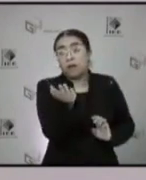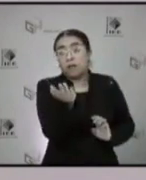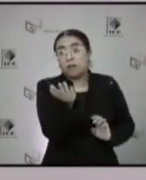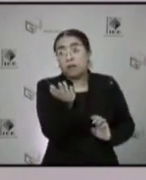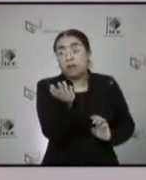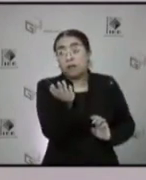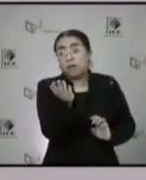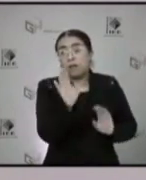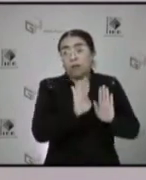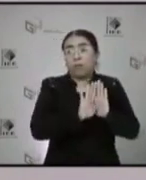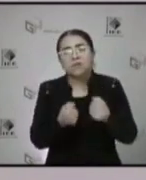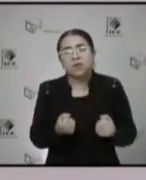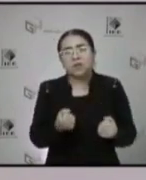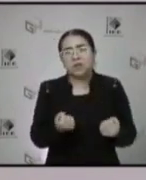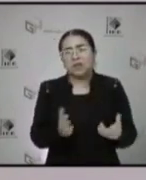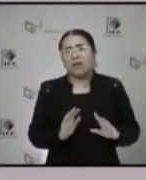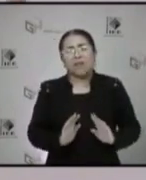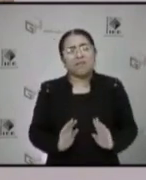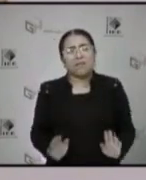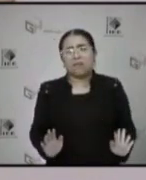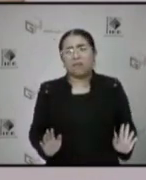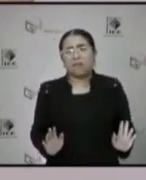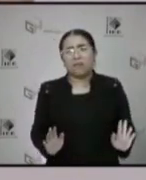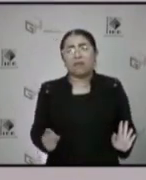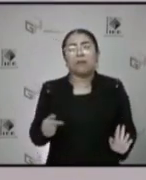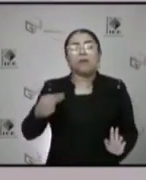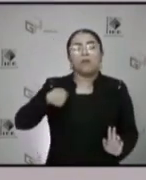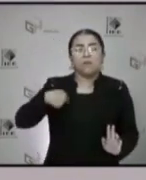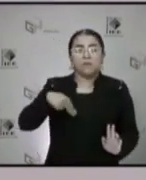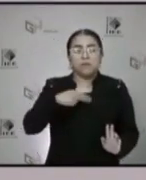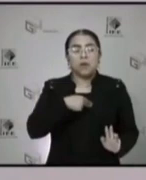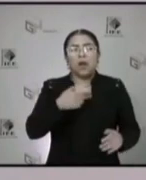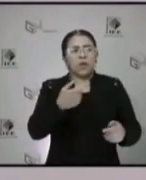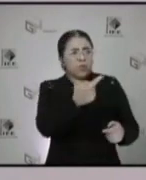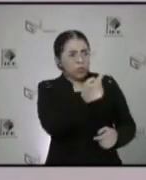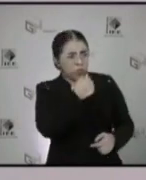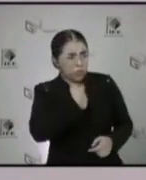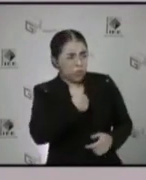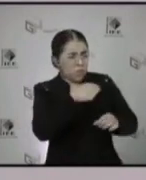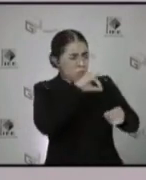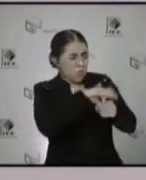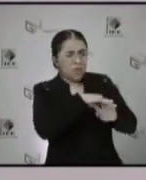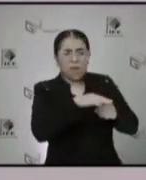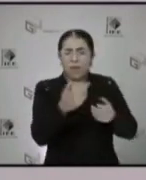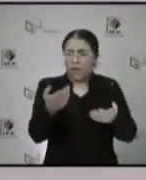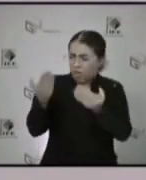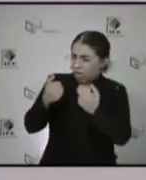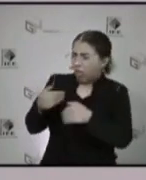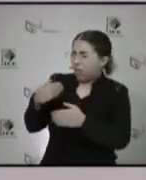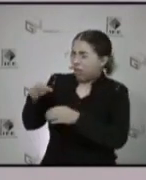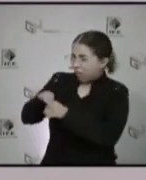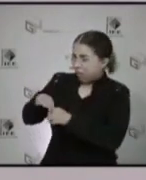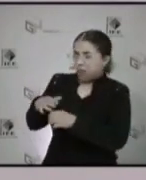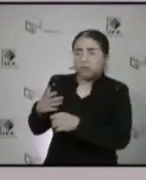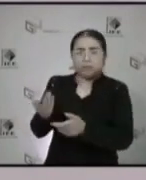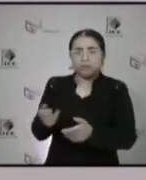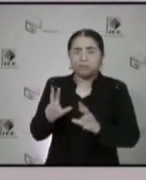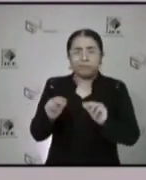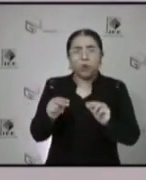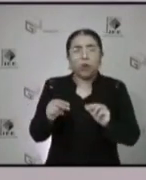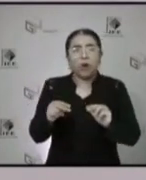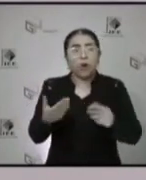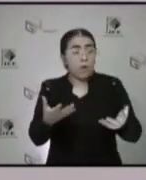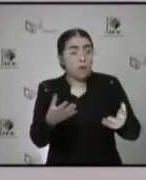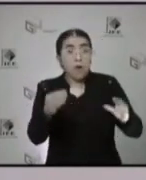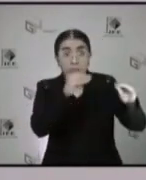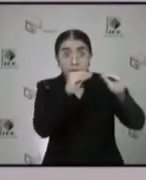lejos de este recinto, hoy no es momento de hacer campaña, hoy es momento de venir a hacer propuestas, a debatir,